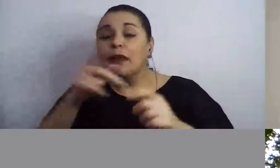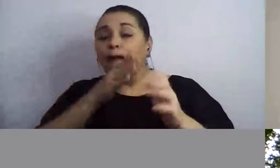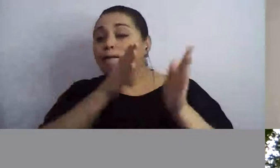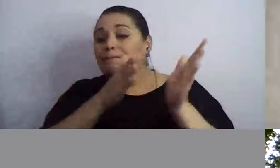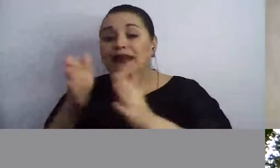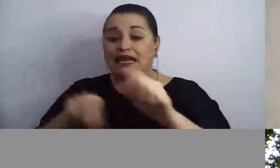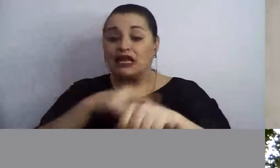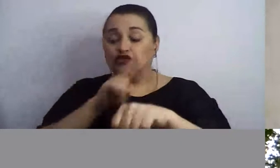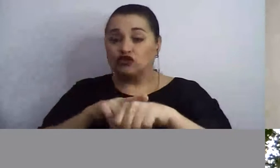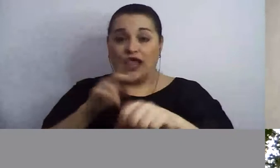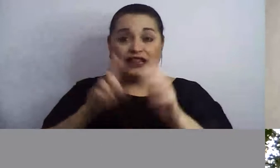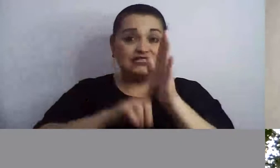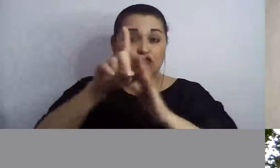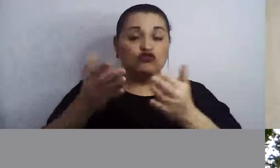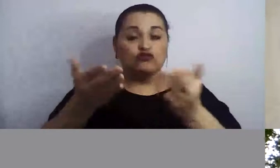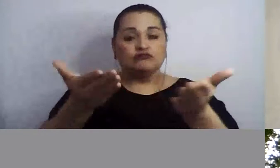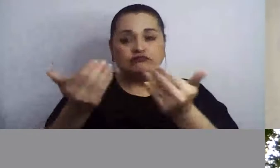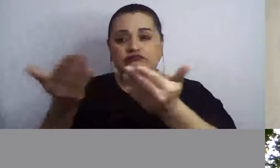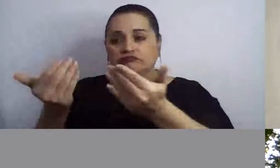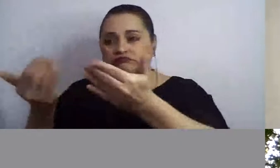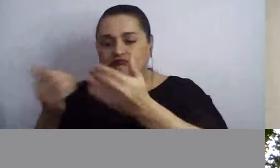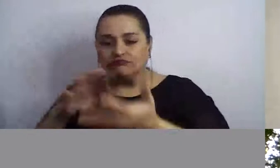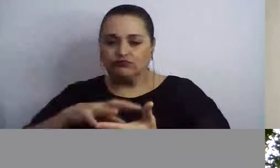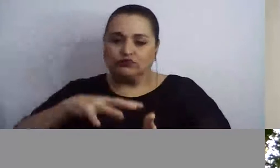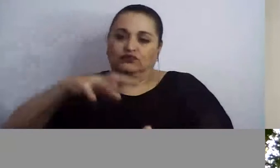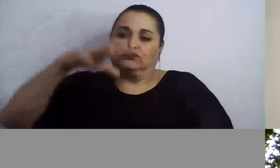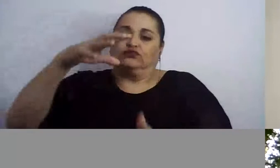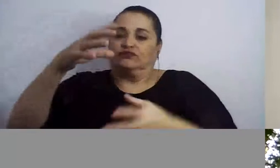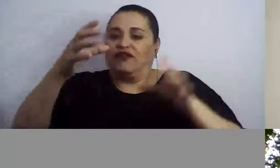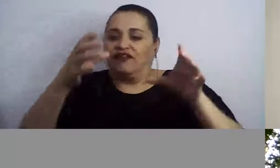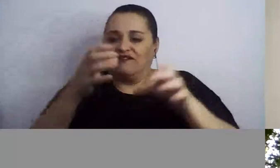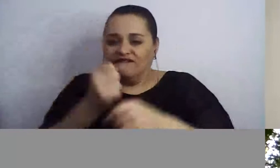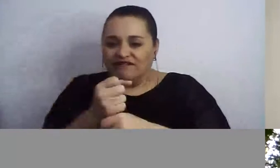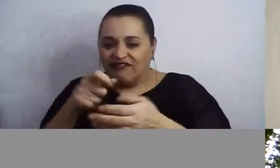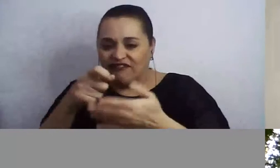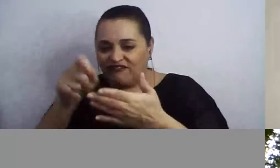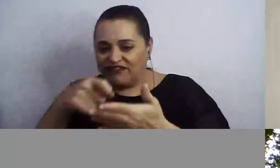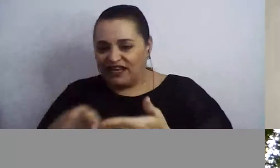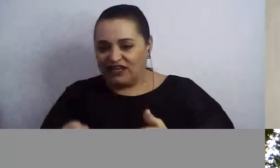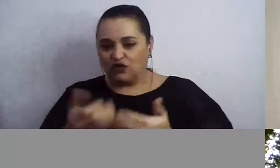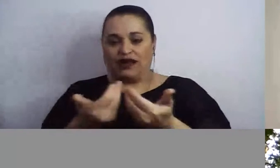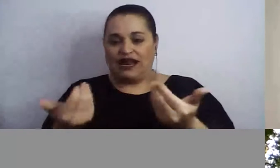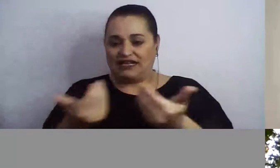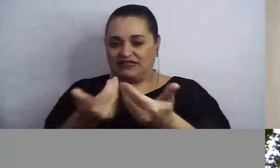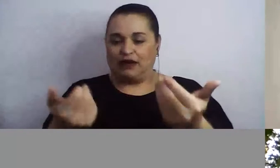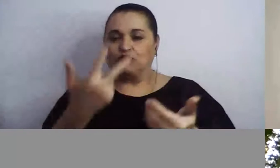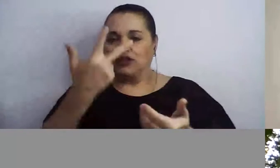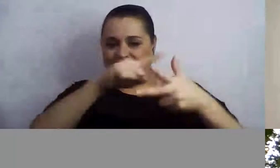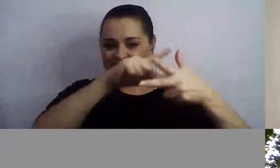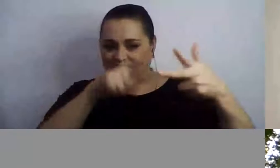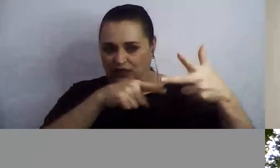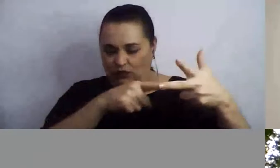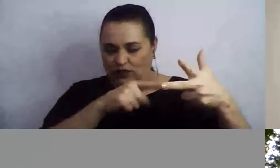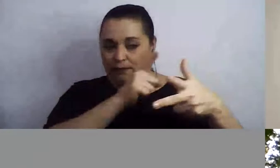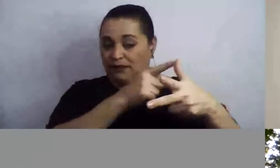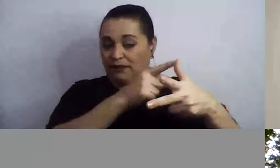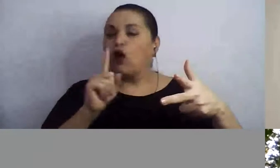tomamos todas e hicimos una especie de filtro donde las clasificamos en tres categorías la primera de ellas cuáles